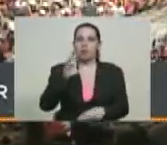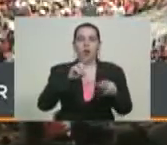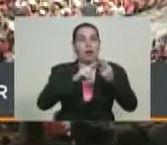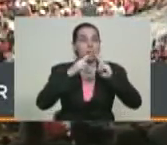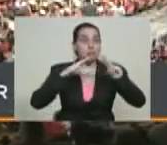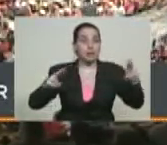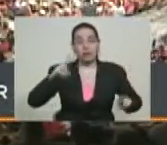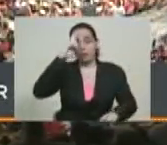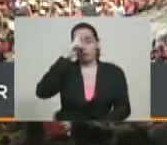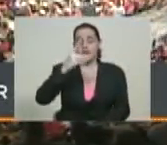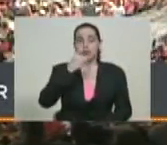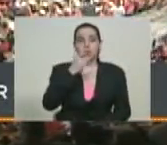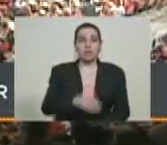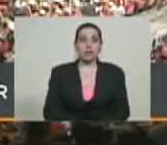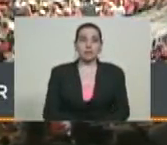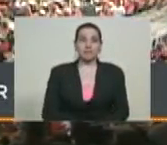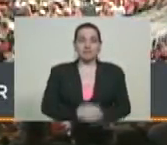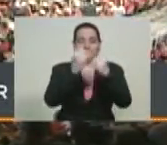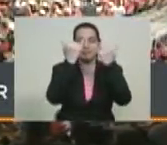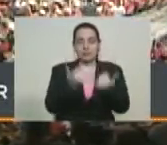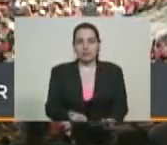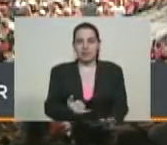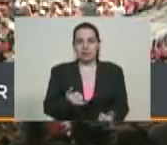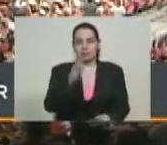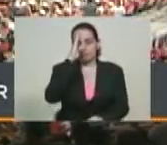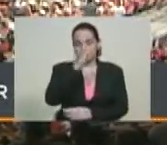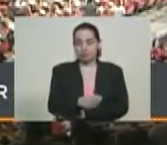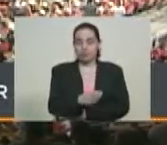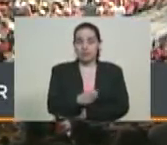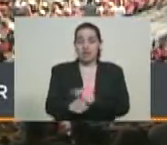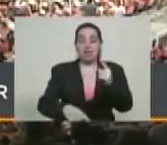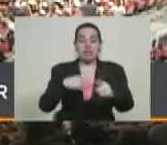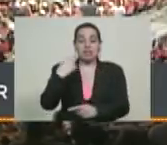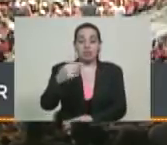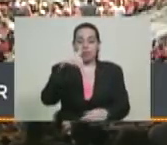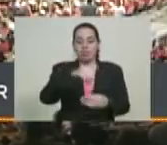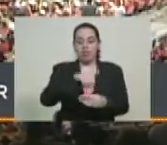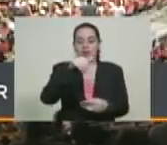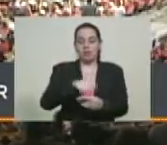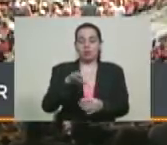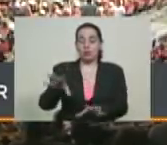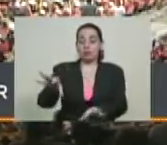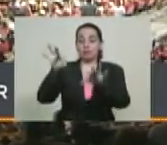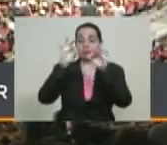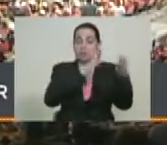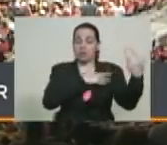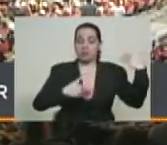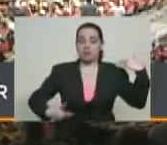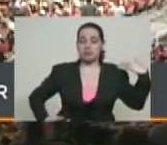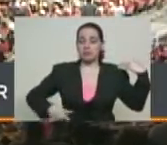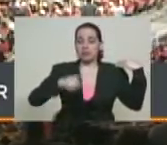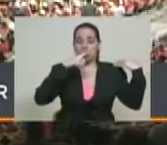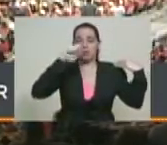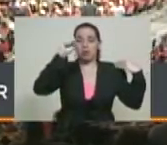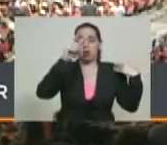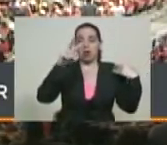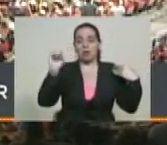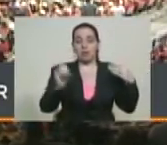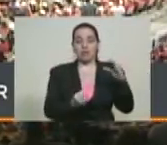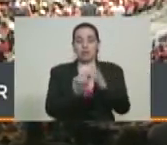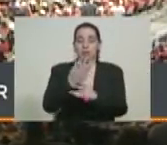República Dominicana, inmediatamente el pueblo ejerza su derecho al voto y a elegir el próximo 20 de